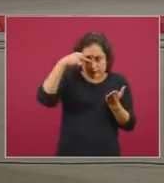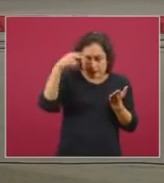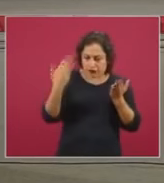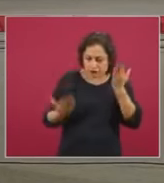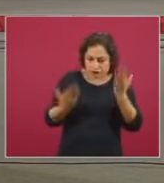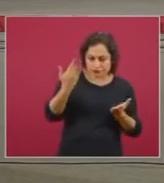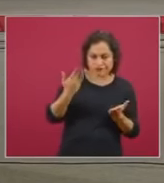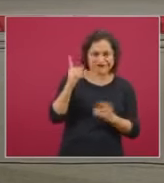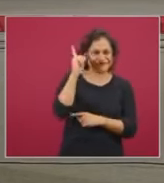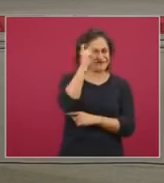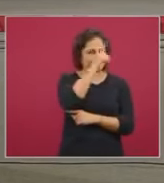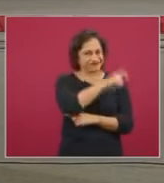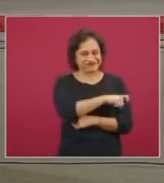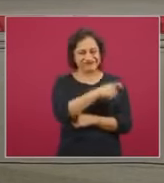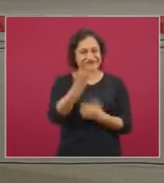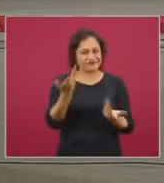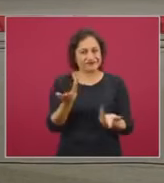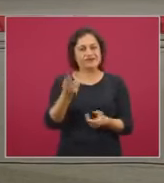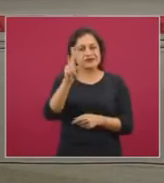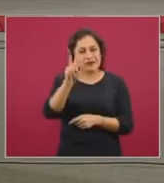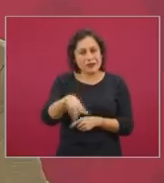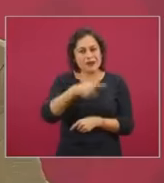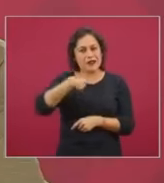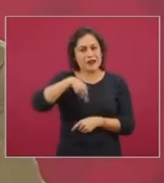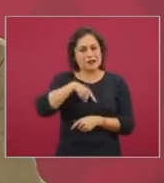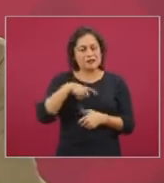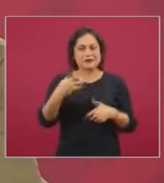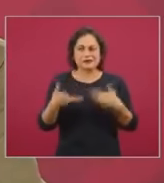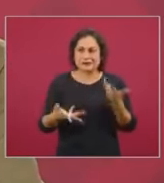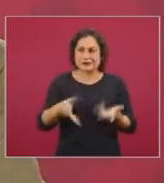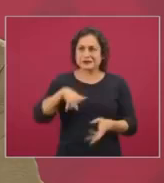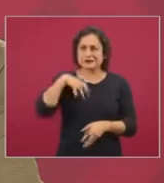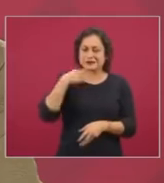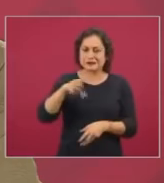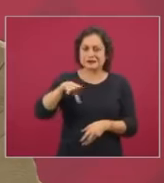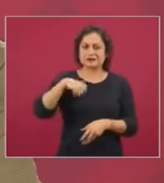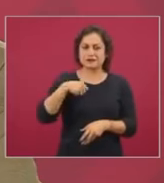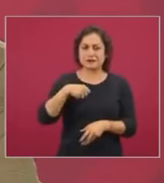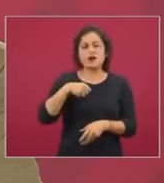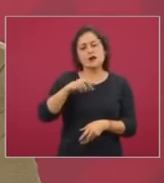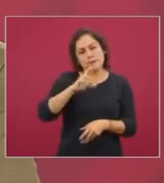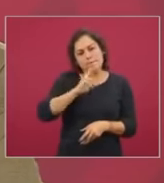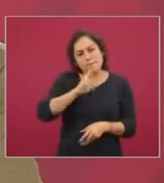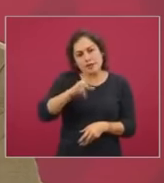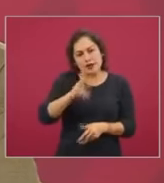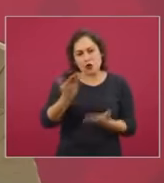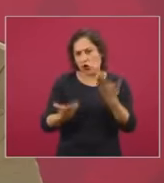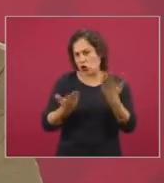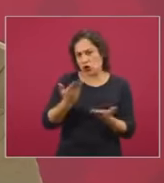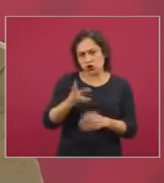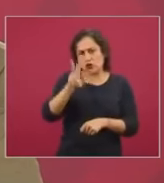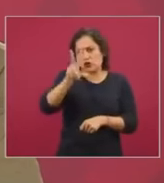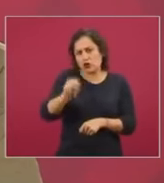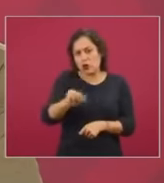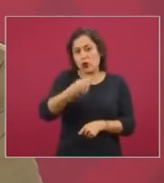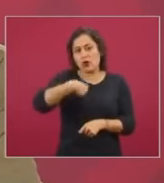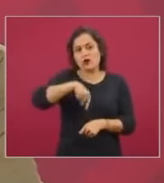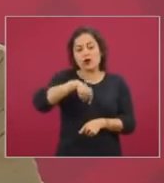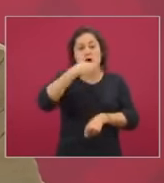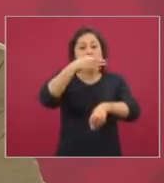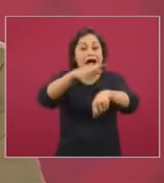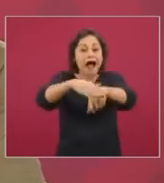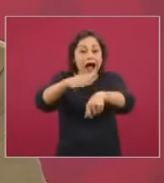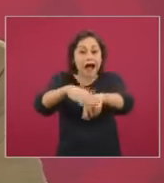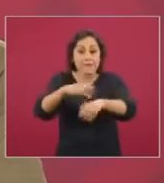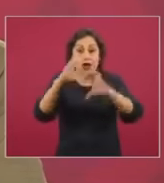Entonces, realmente nos ha costado y preferimos no, y también alertar un poco a decir que las comparaciones, si no sabemos que las metodologías